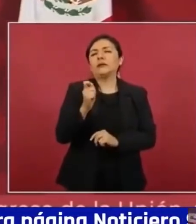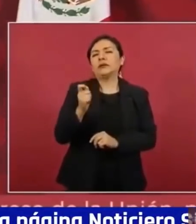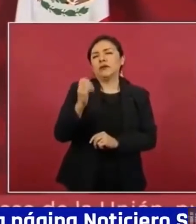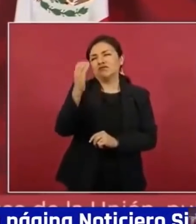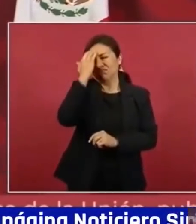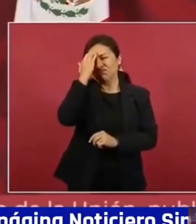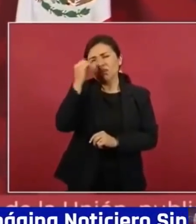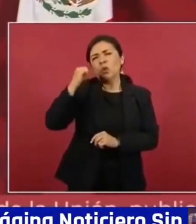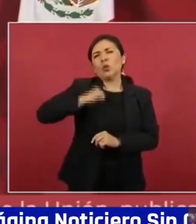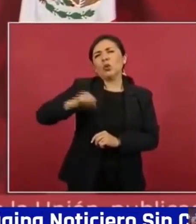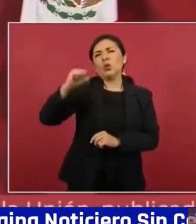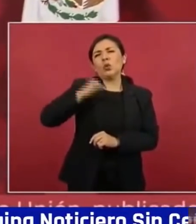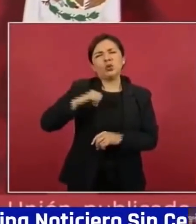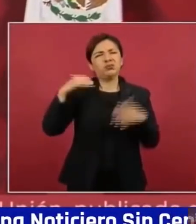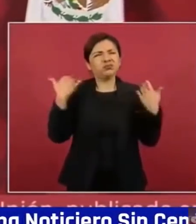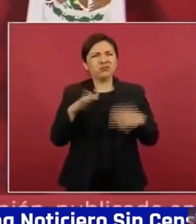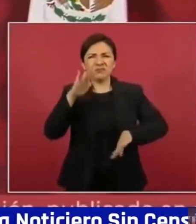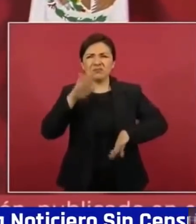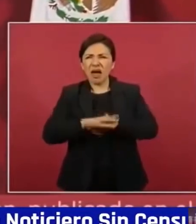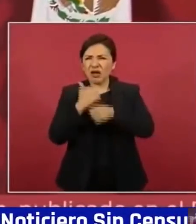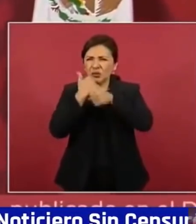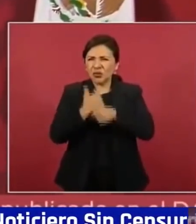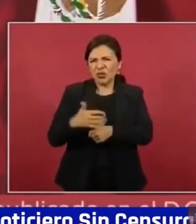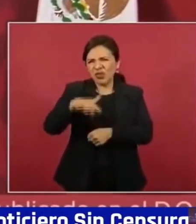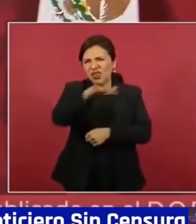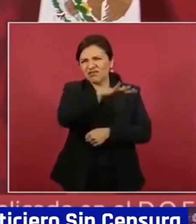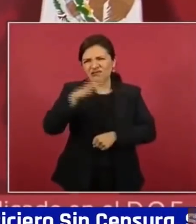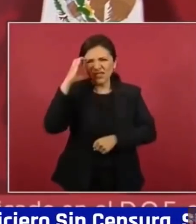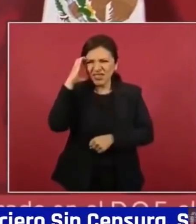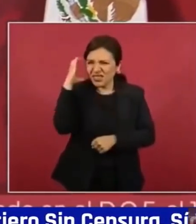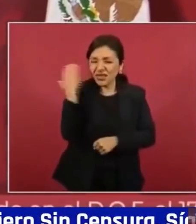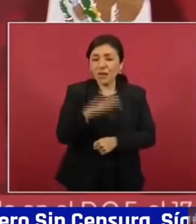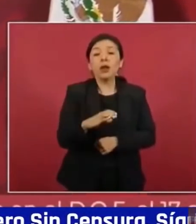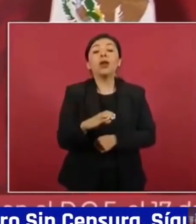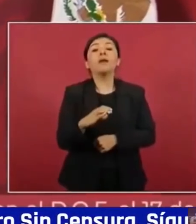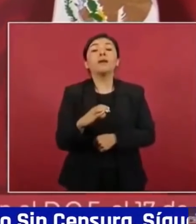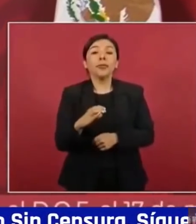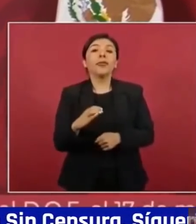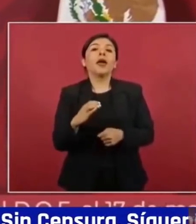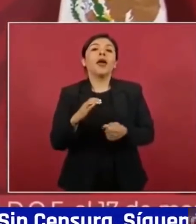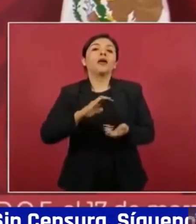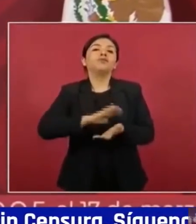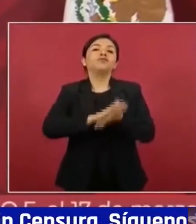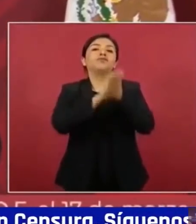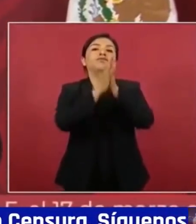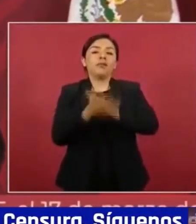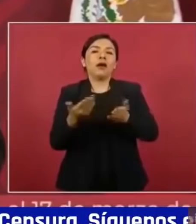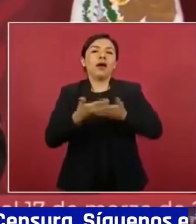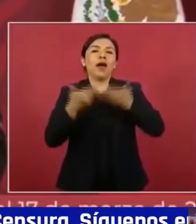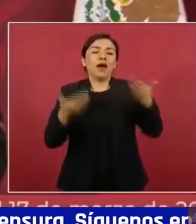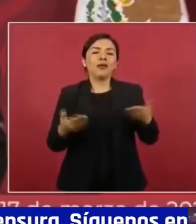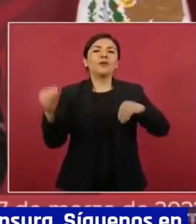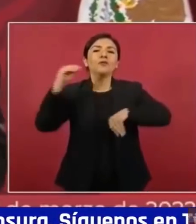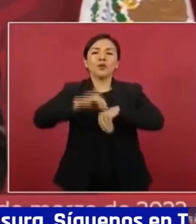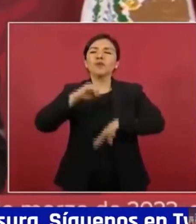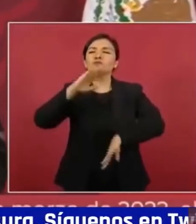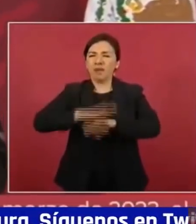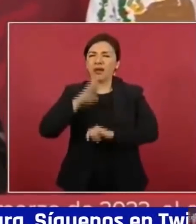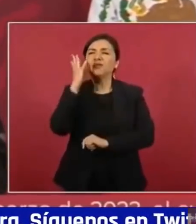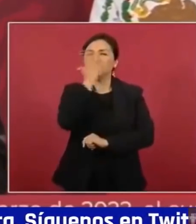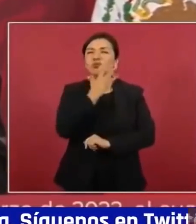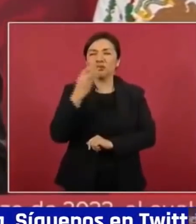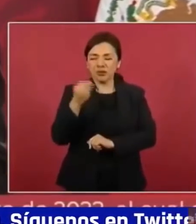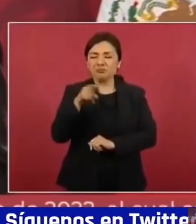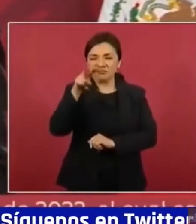que y recuerda que uno de los miembros